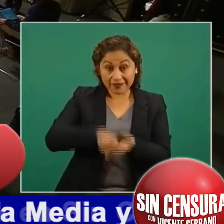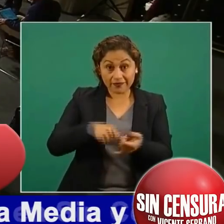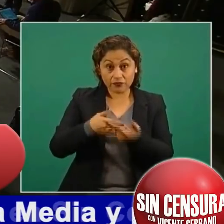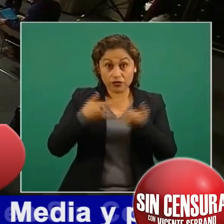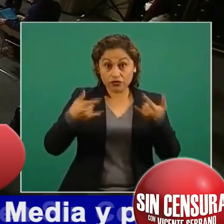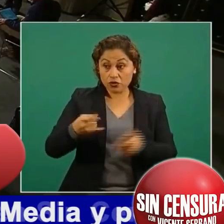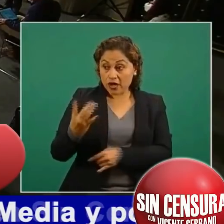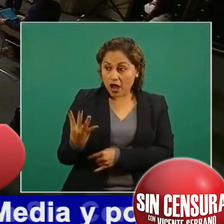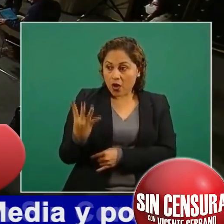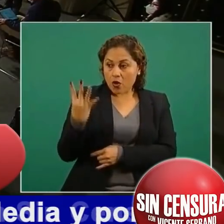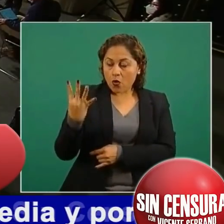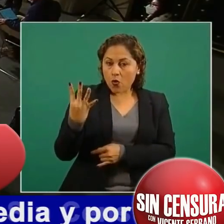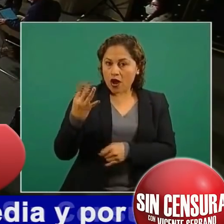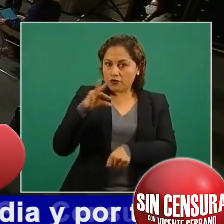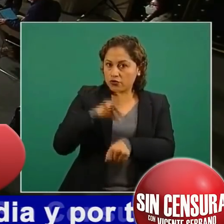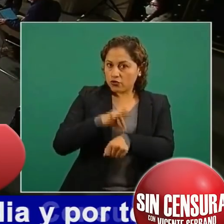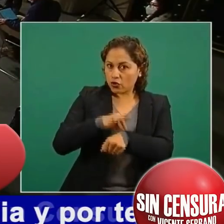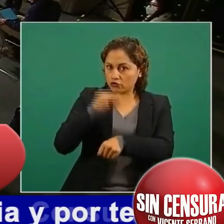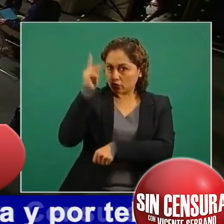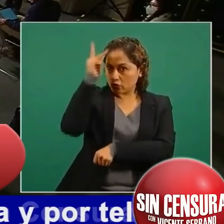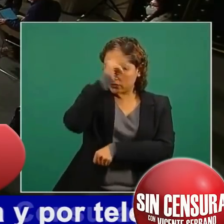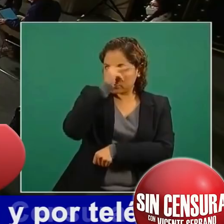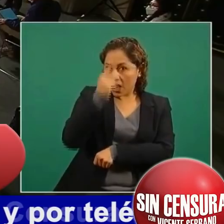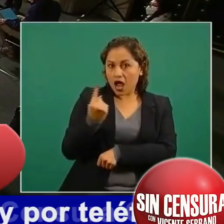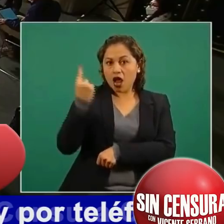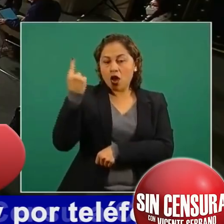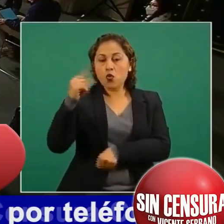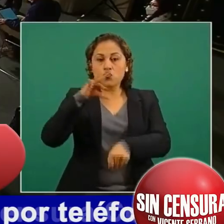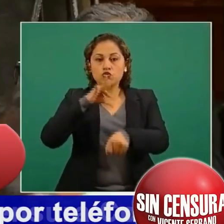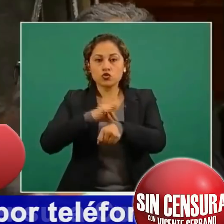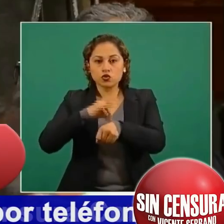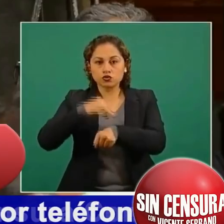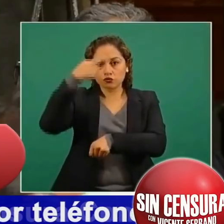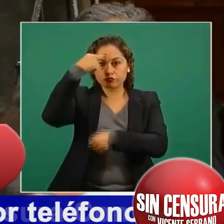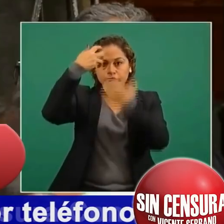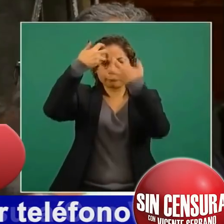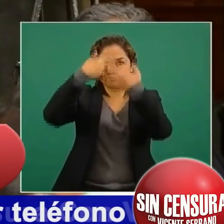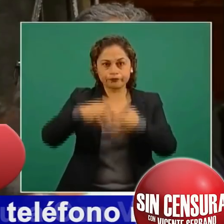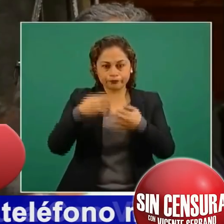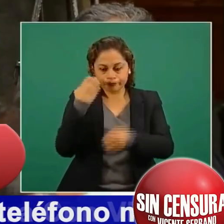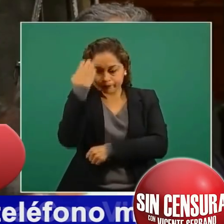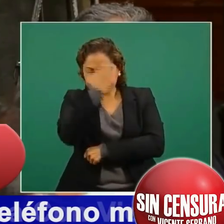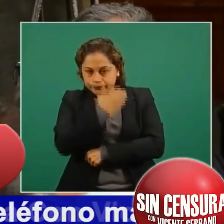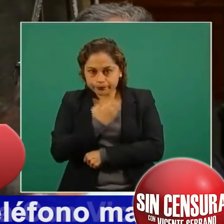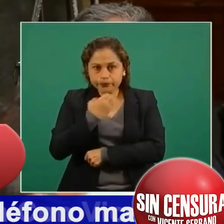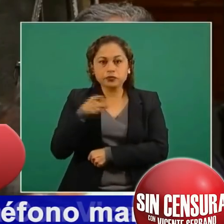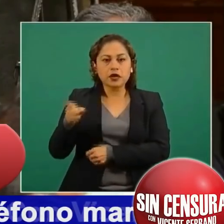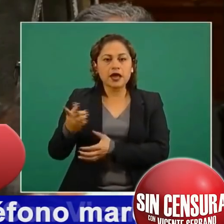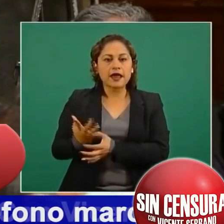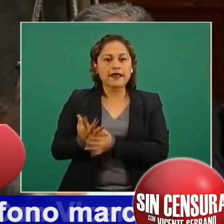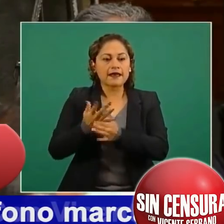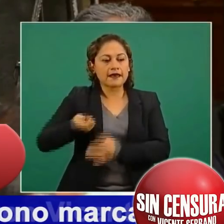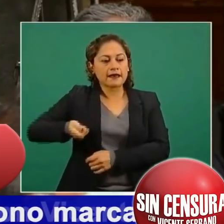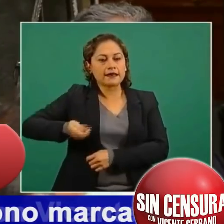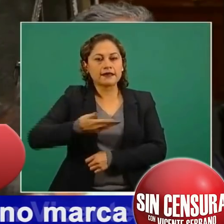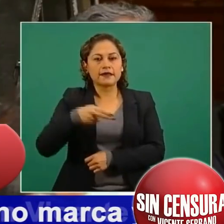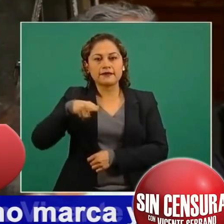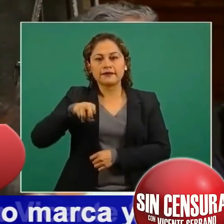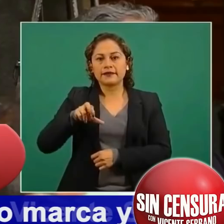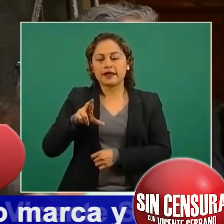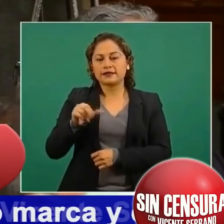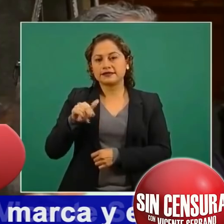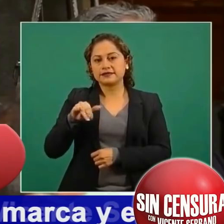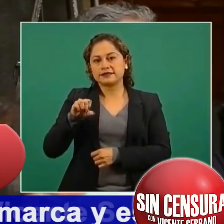un neurocirujano está definido como narcisismo maligno. Imaginemos cómo se le ha entregado el